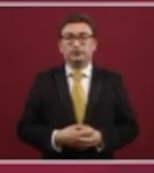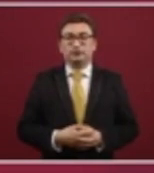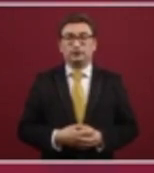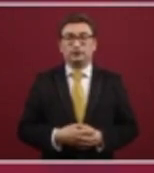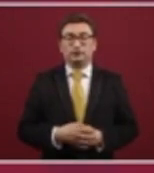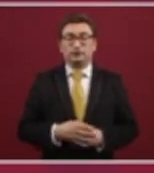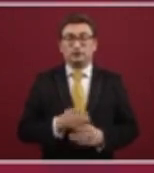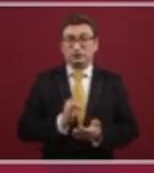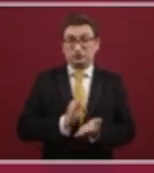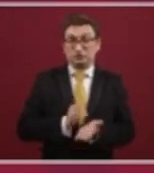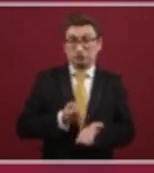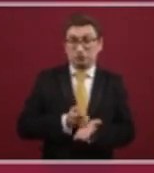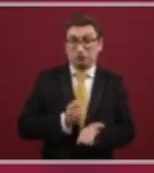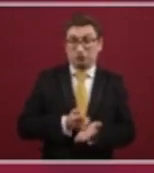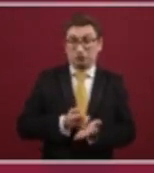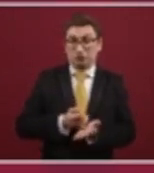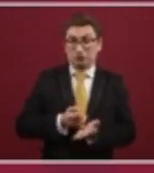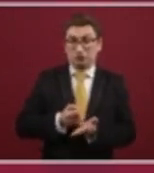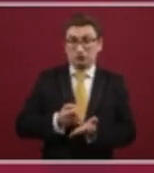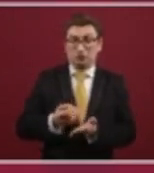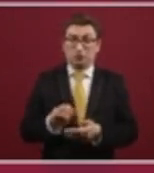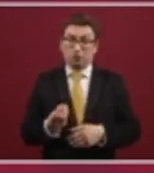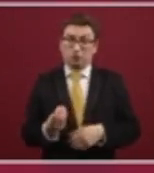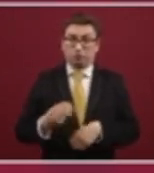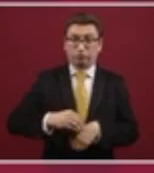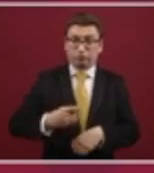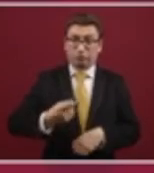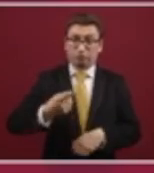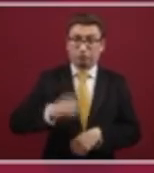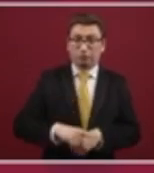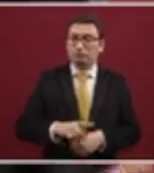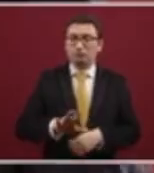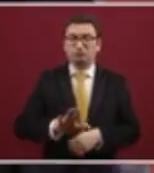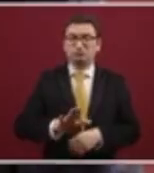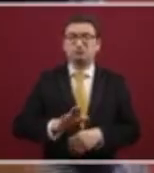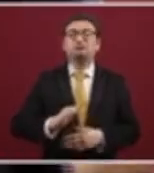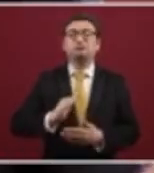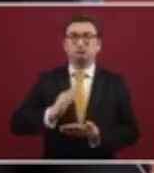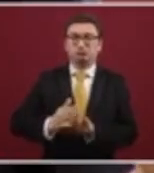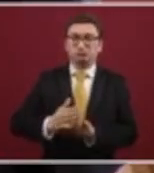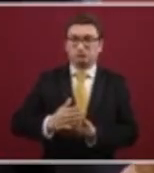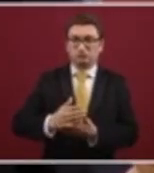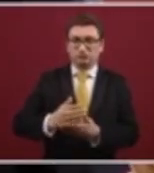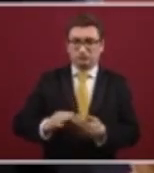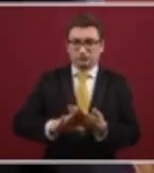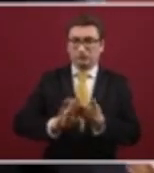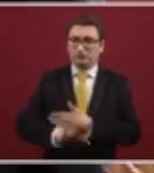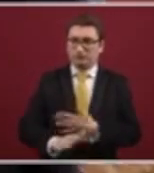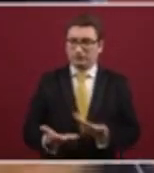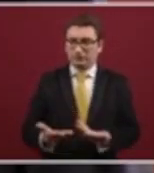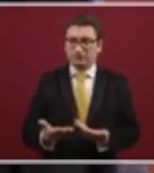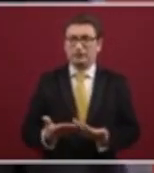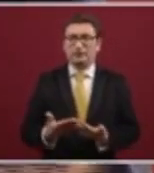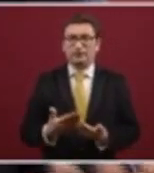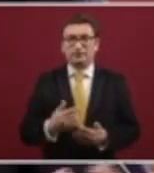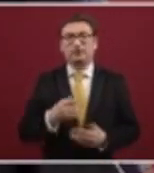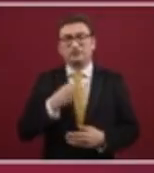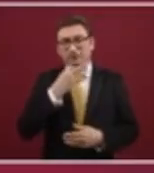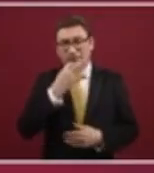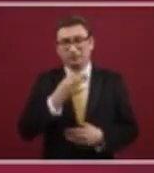aranceles. Les adelanto de que vamos muy bien y que